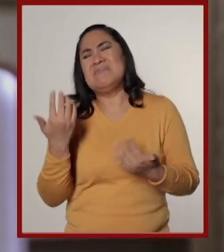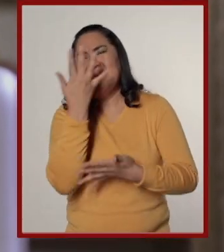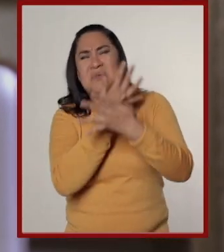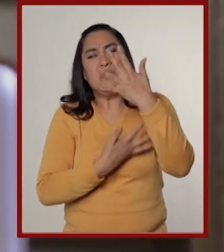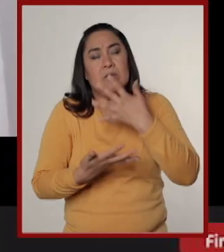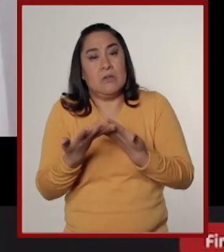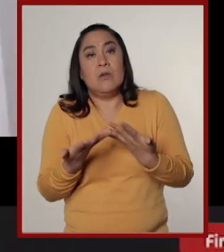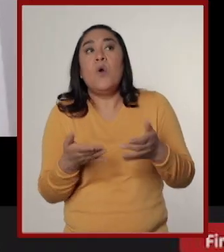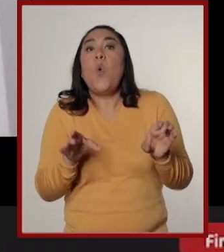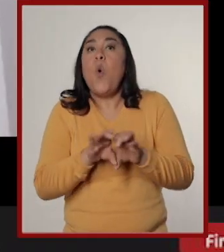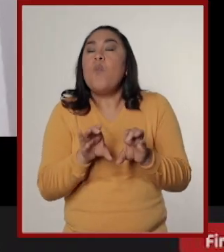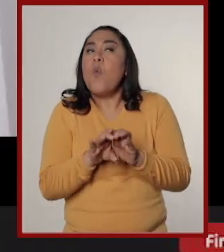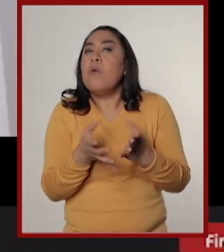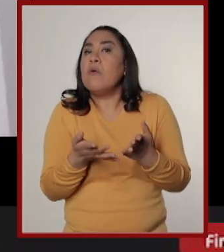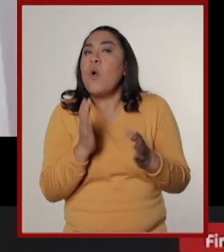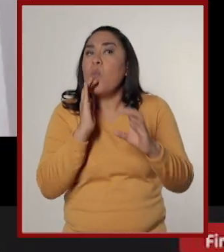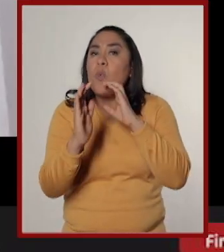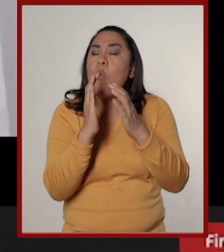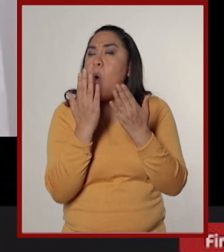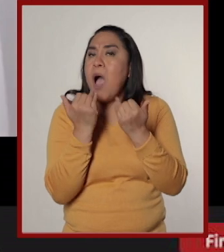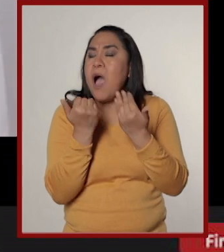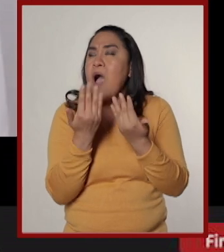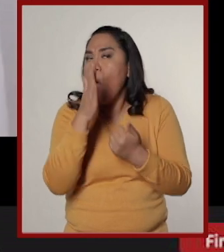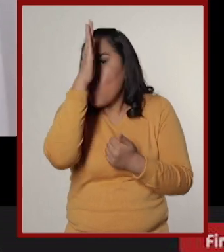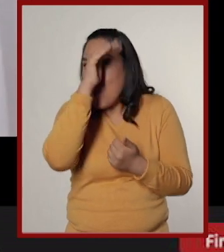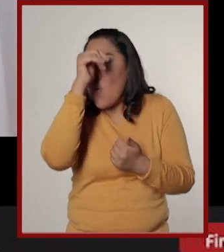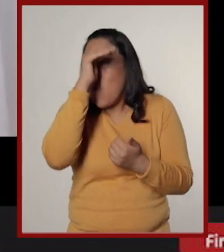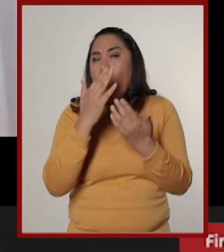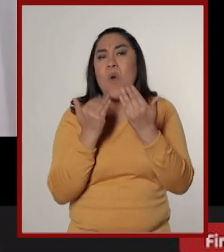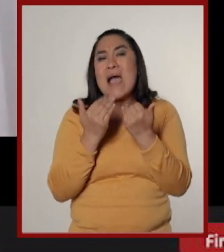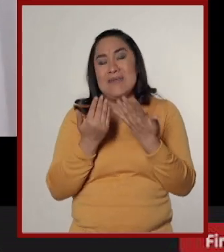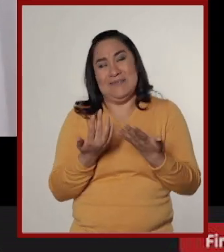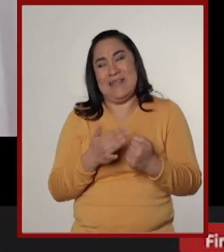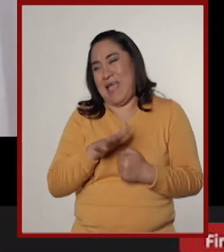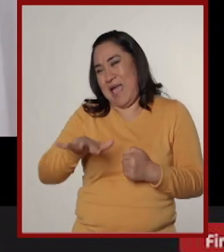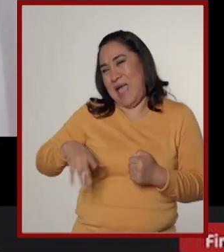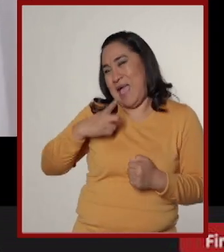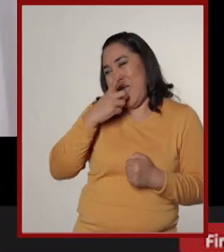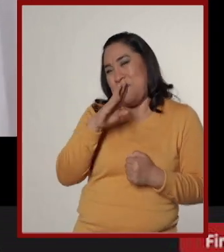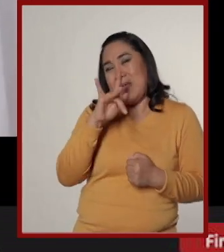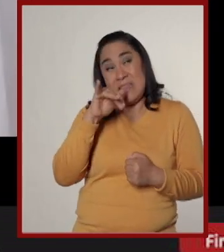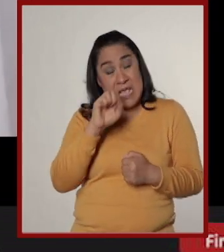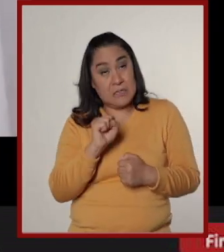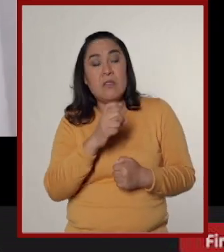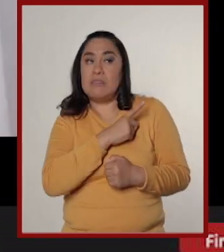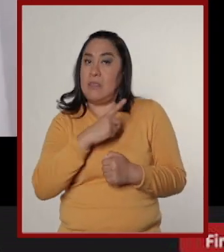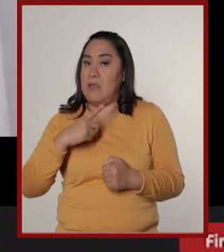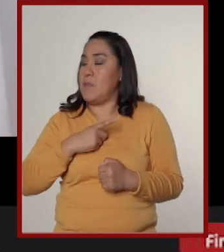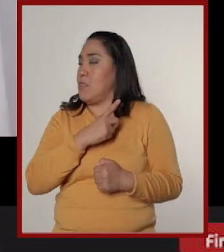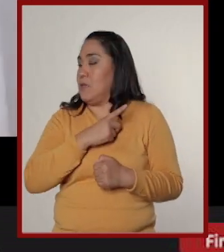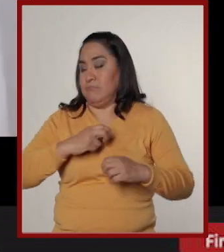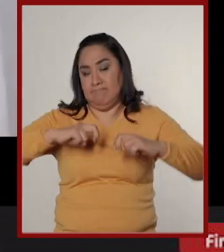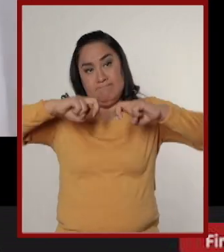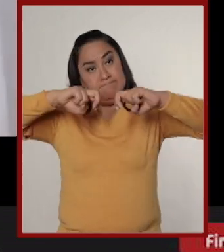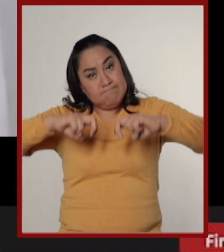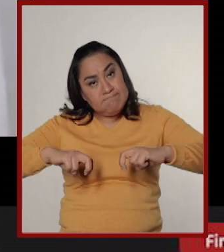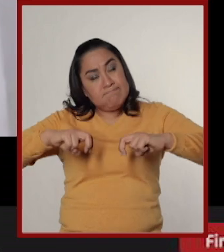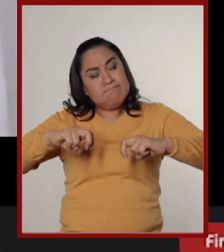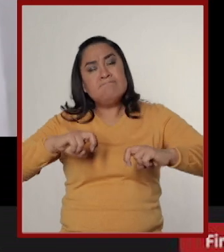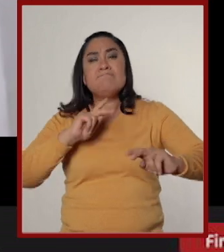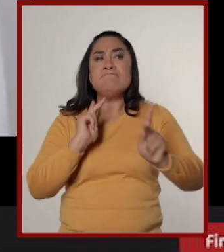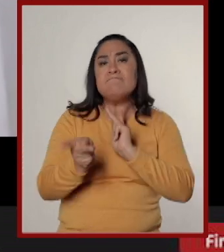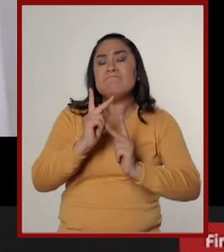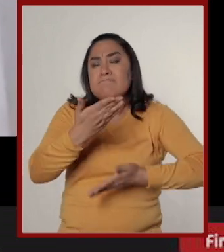siguiente pregunta. ¿Qué posibilidades crees que nos ofrecen las redes sociales para las relaciones humanas? Mira,